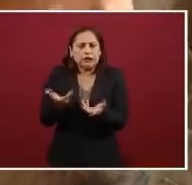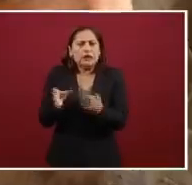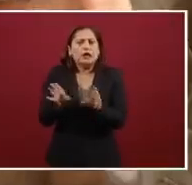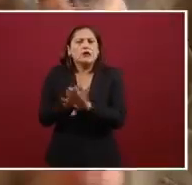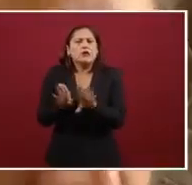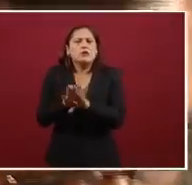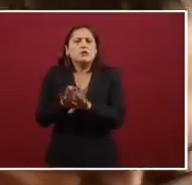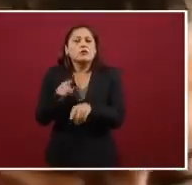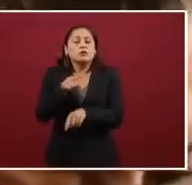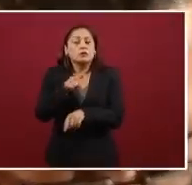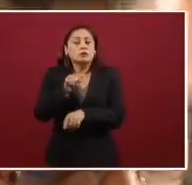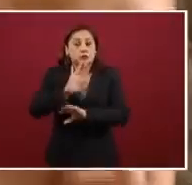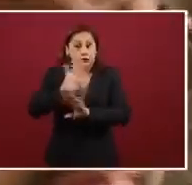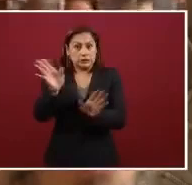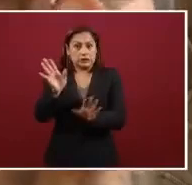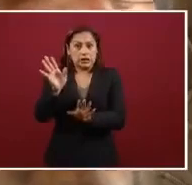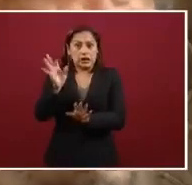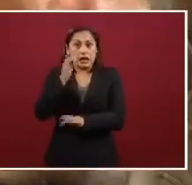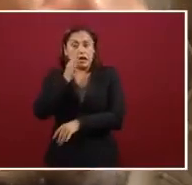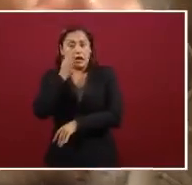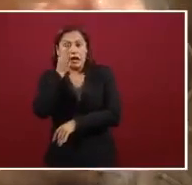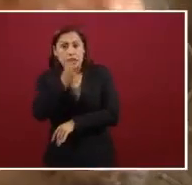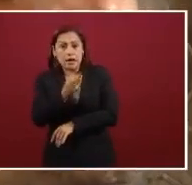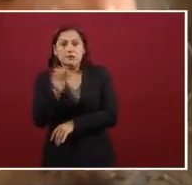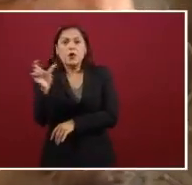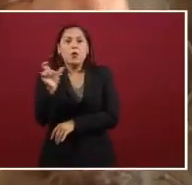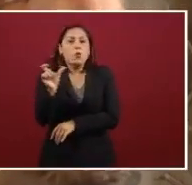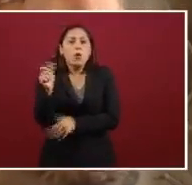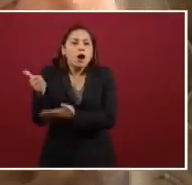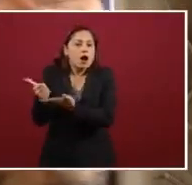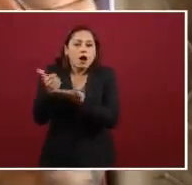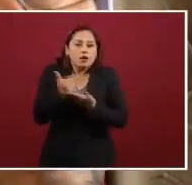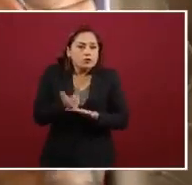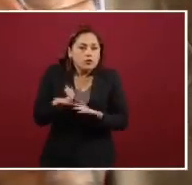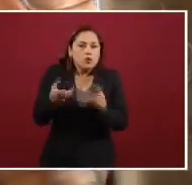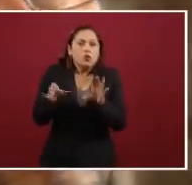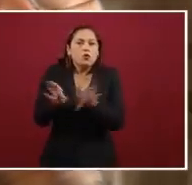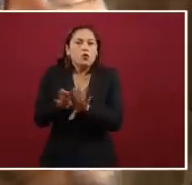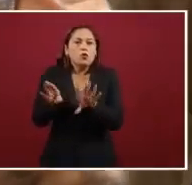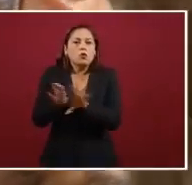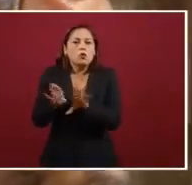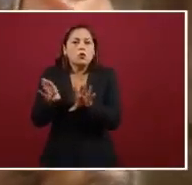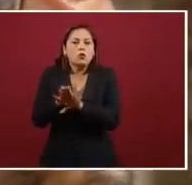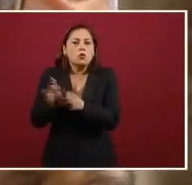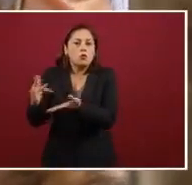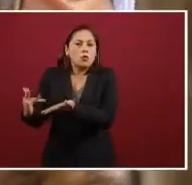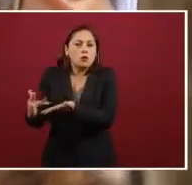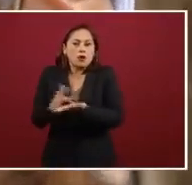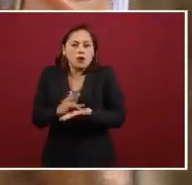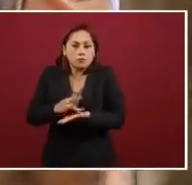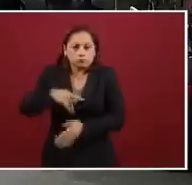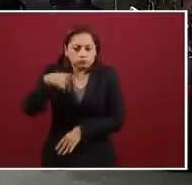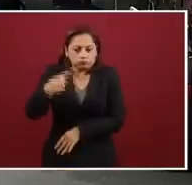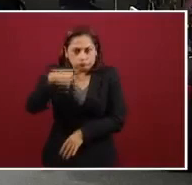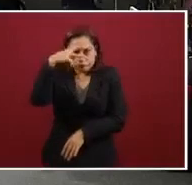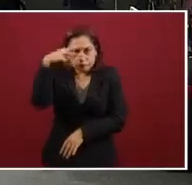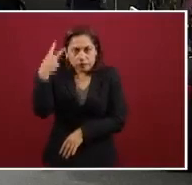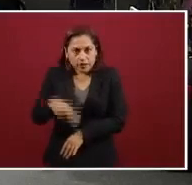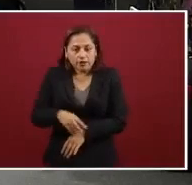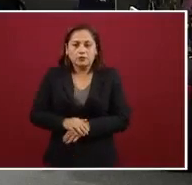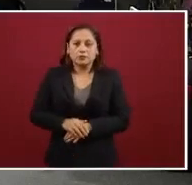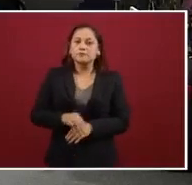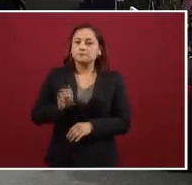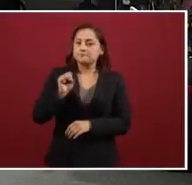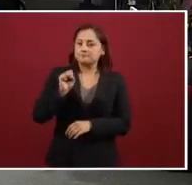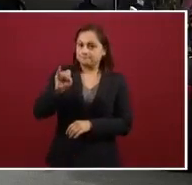una temporalidad para que comiencen a participar efectivamente con hechos en este programa que México está encabezando? Sí, con mucho gusto, claro